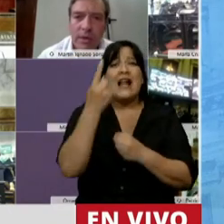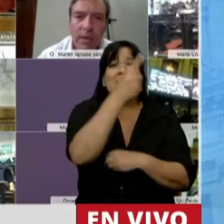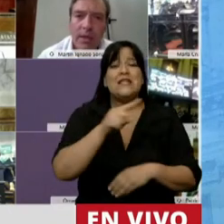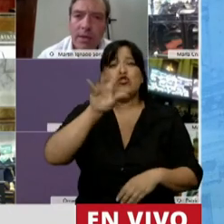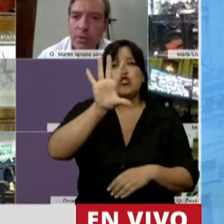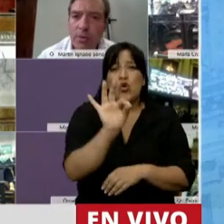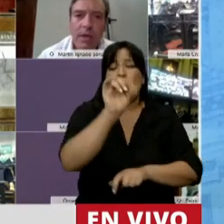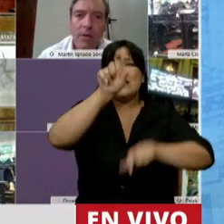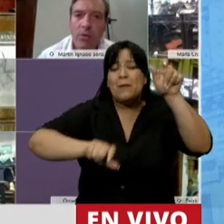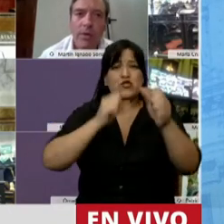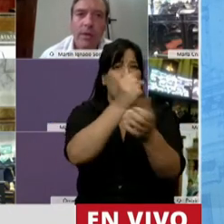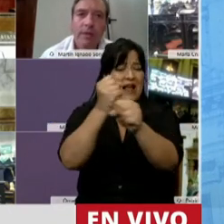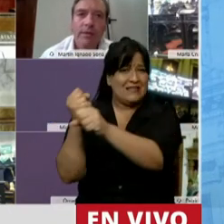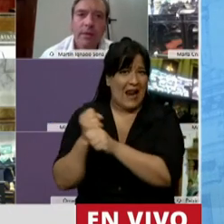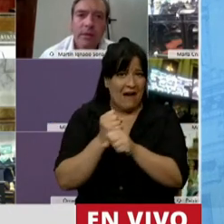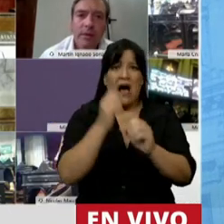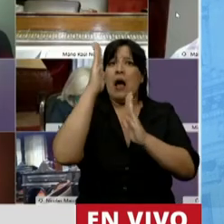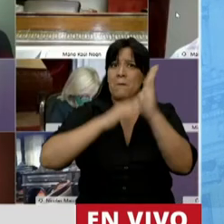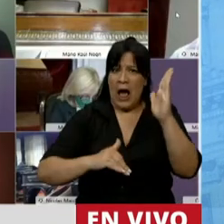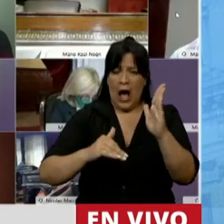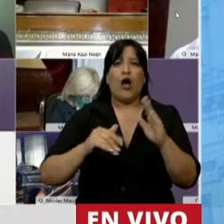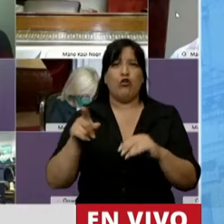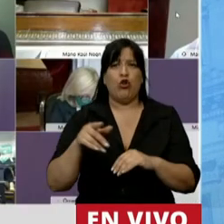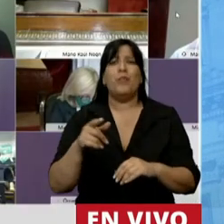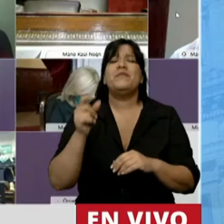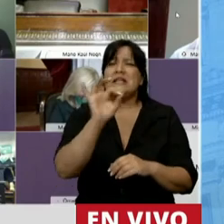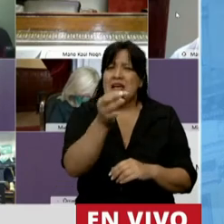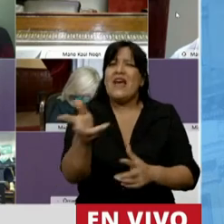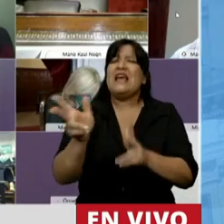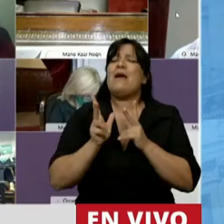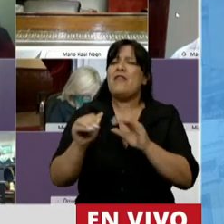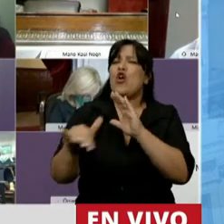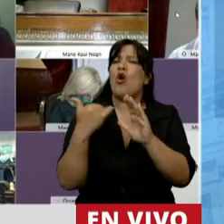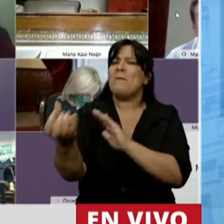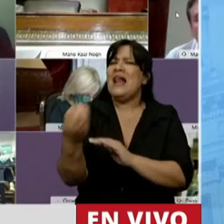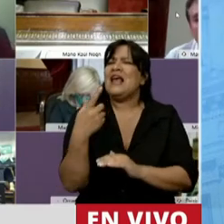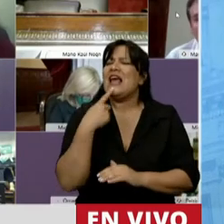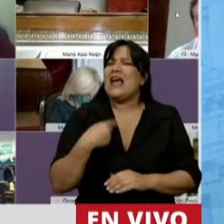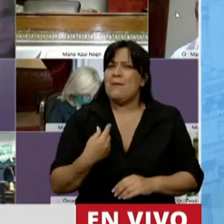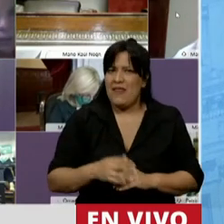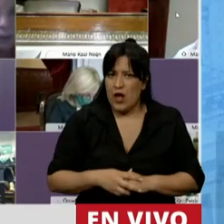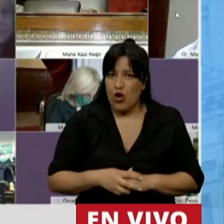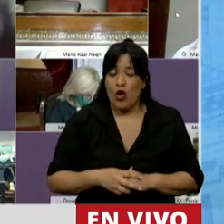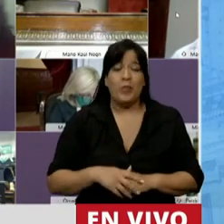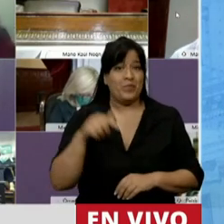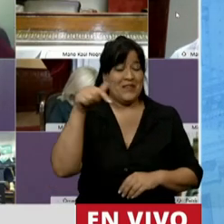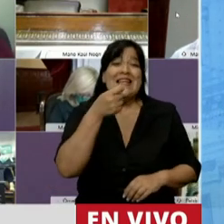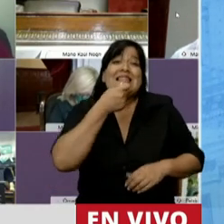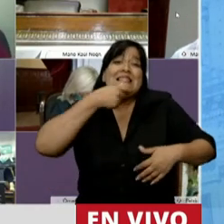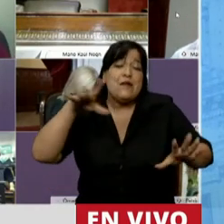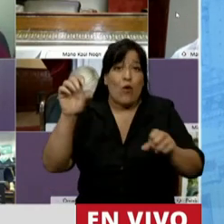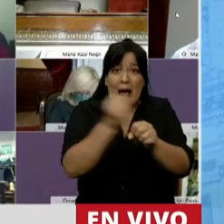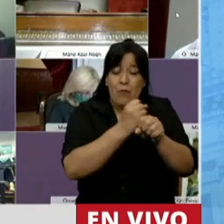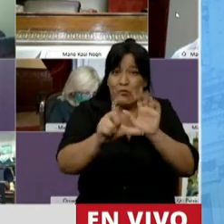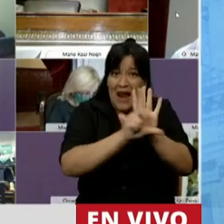150 trabajadores de forma directa que dependen de él. ¿Sabe qué me ha dicho en esa nota? Que esta, si se aprueba